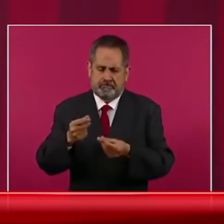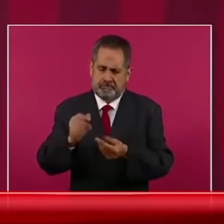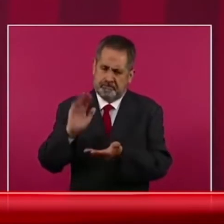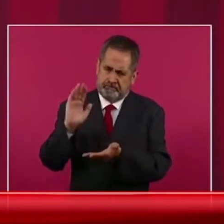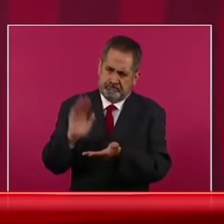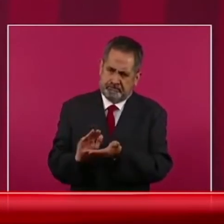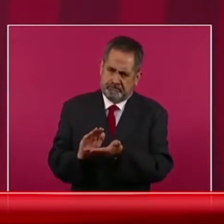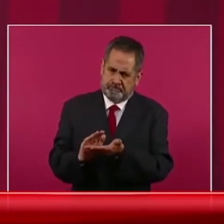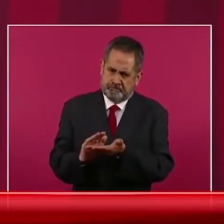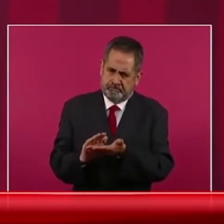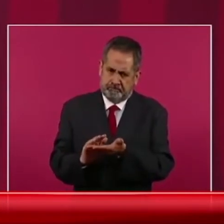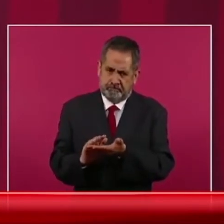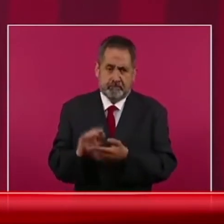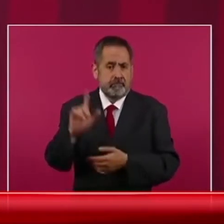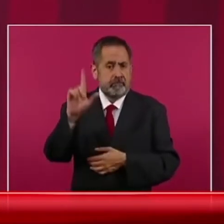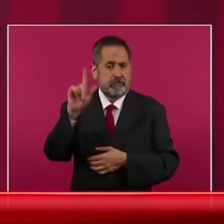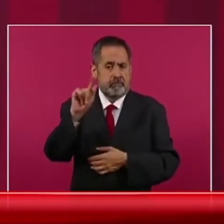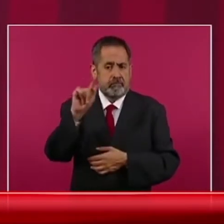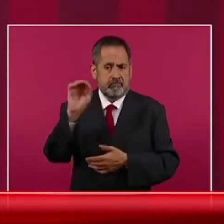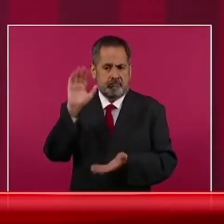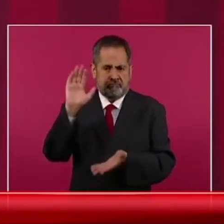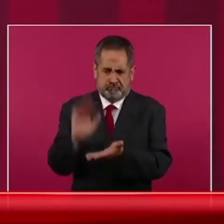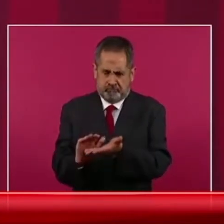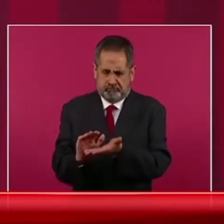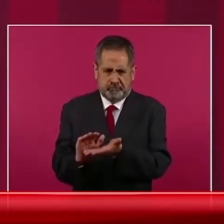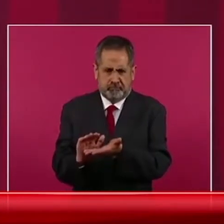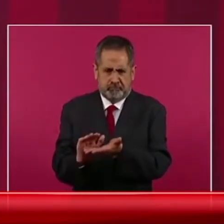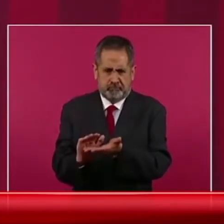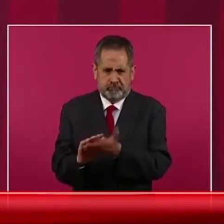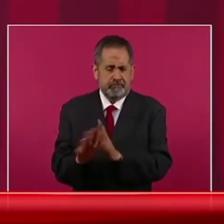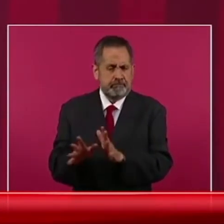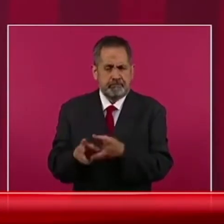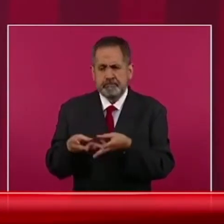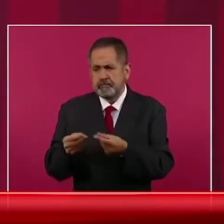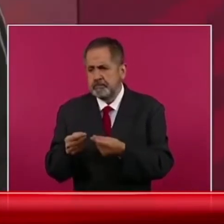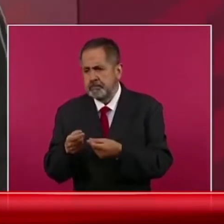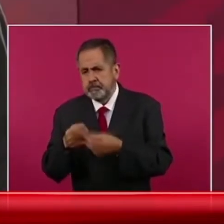ya del 70% de ese gasto.